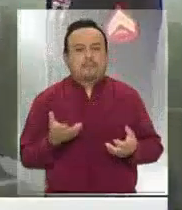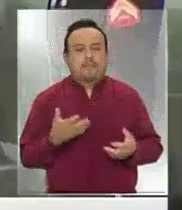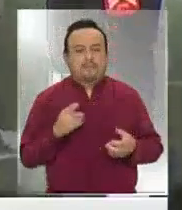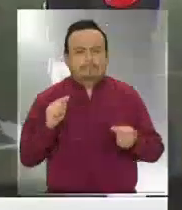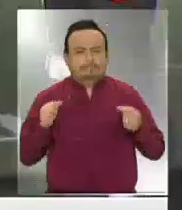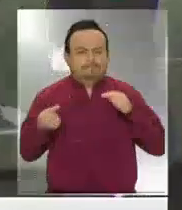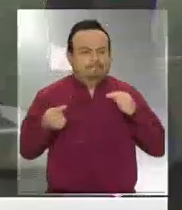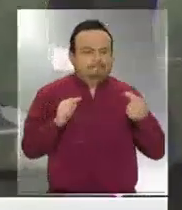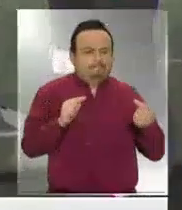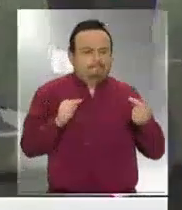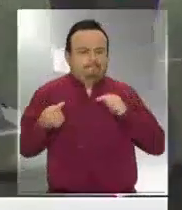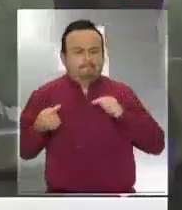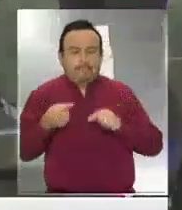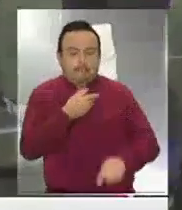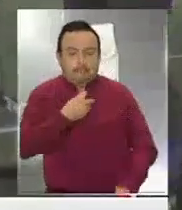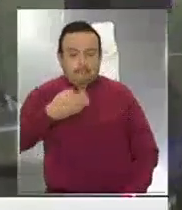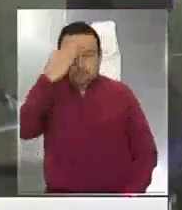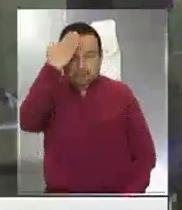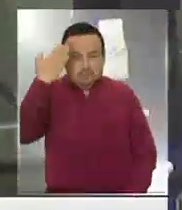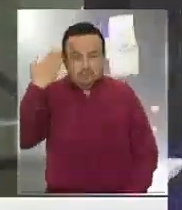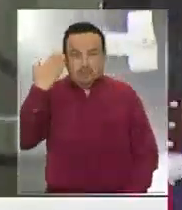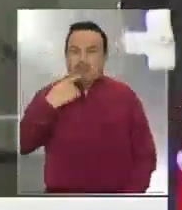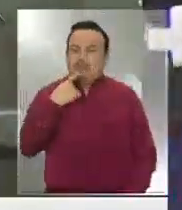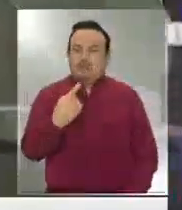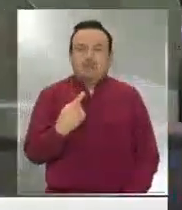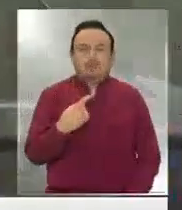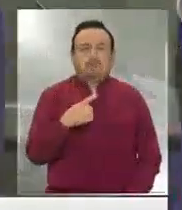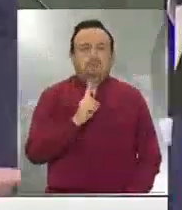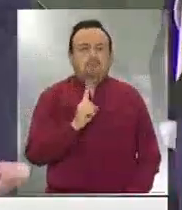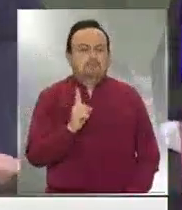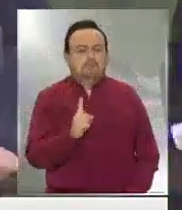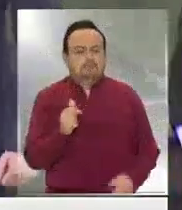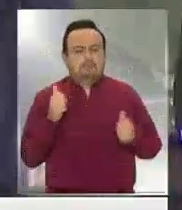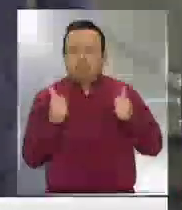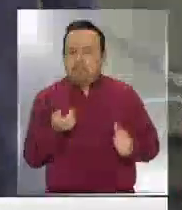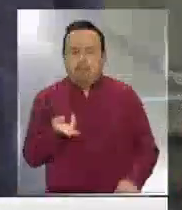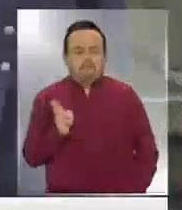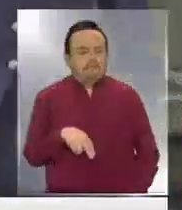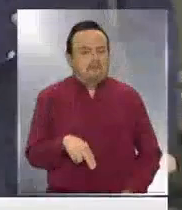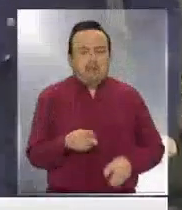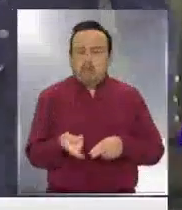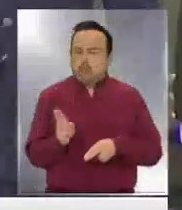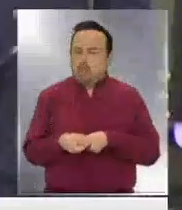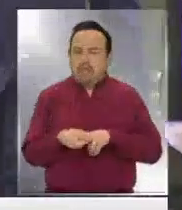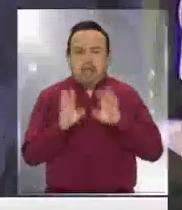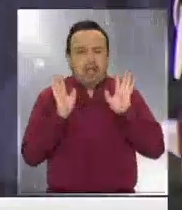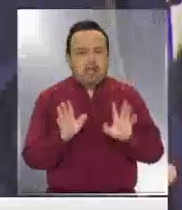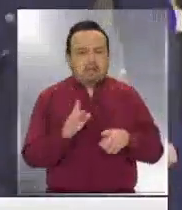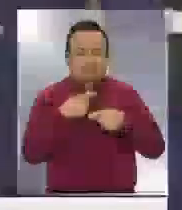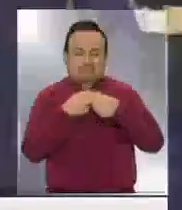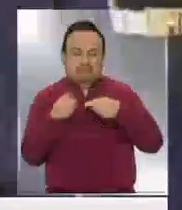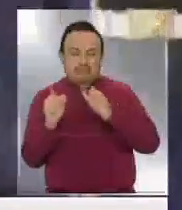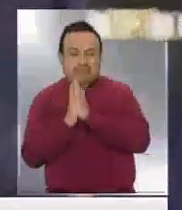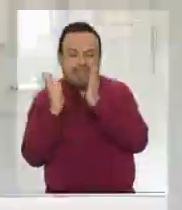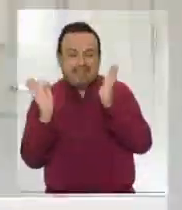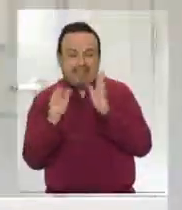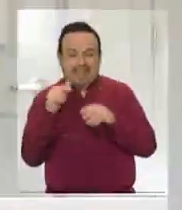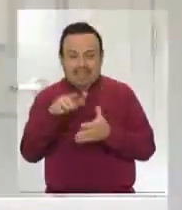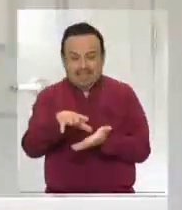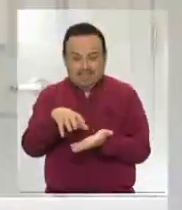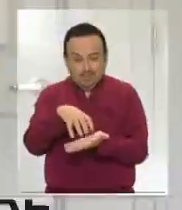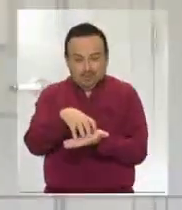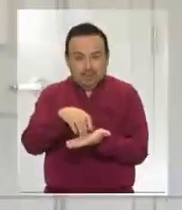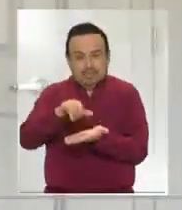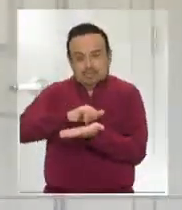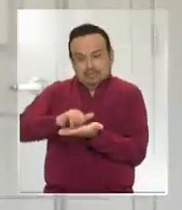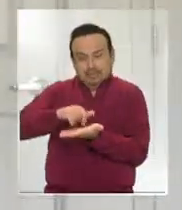pugna. Mientras el presidente Donald Trump decía de que todos íbamos a volver a la normalidad para Semana Santa, la ciudad de Nueva York han